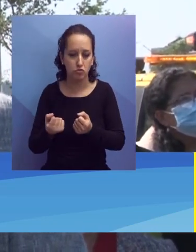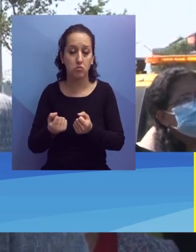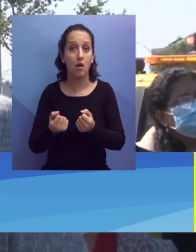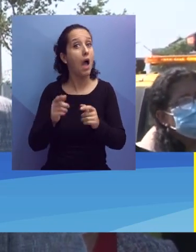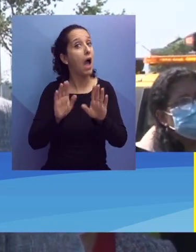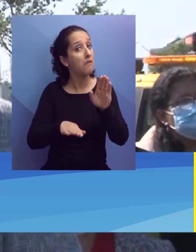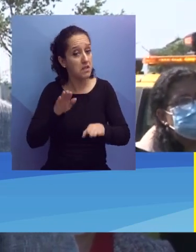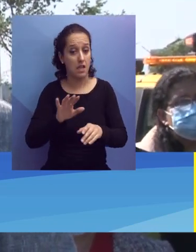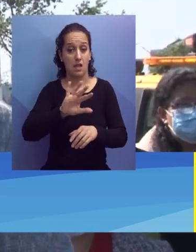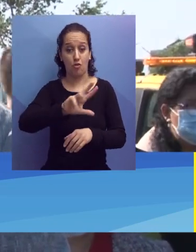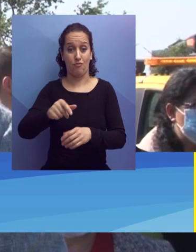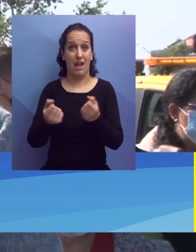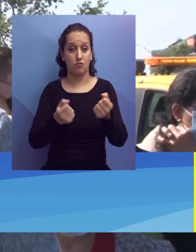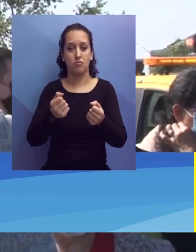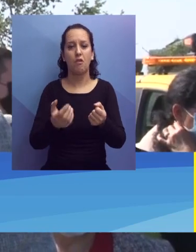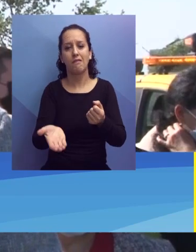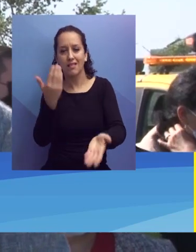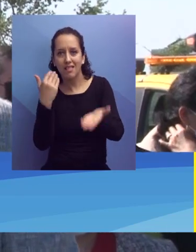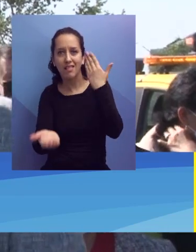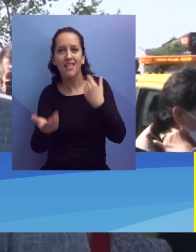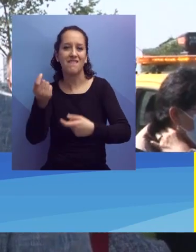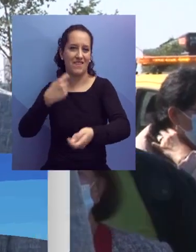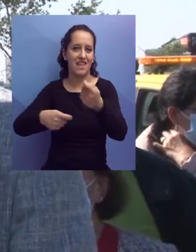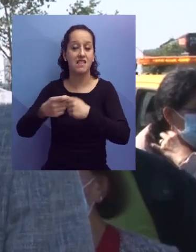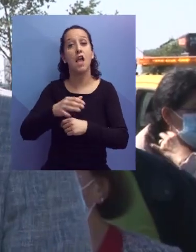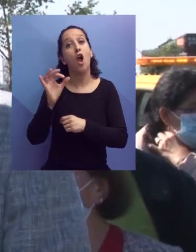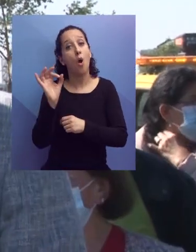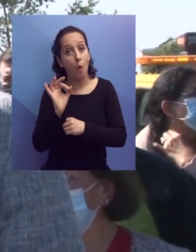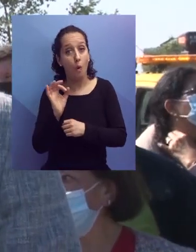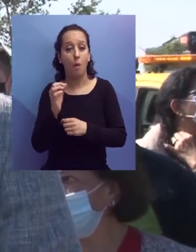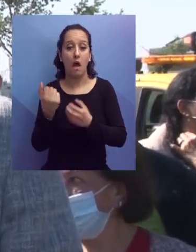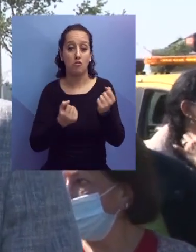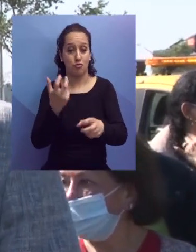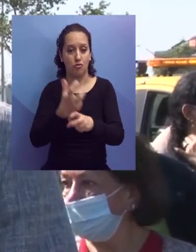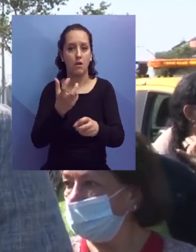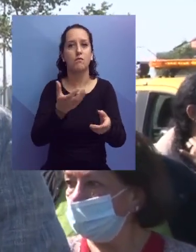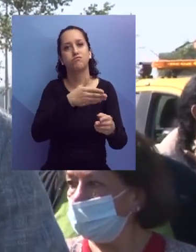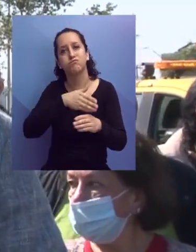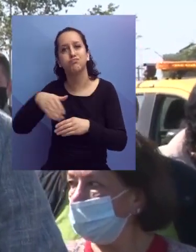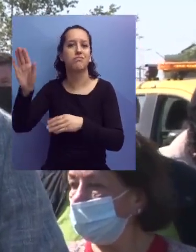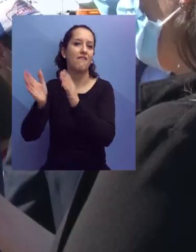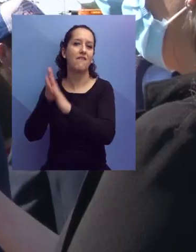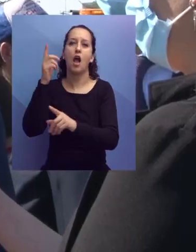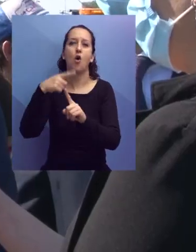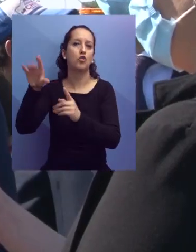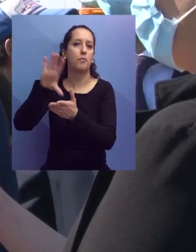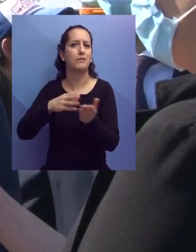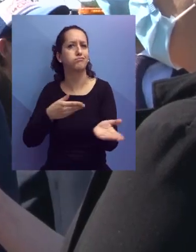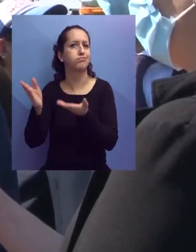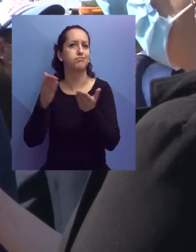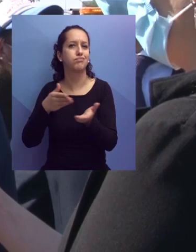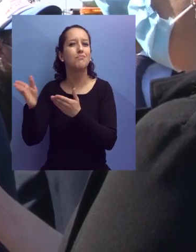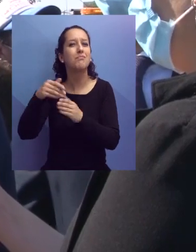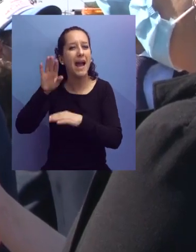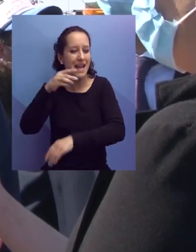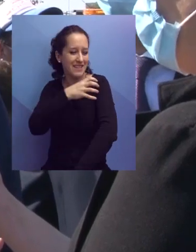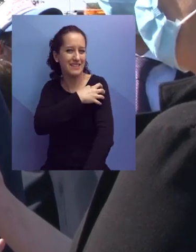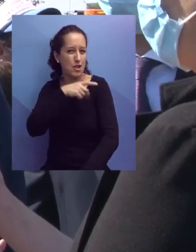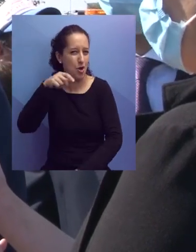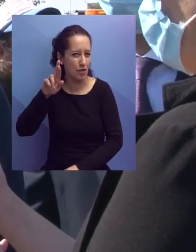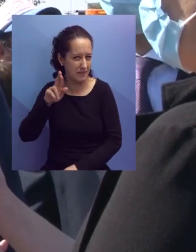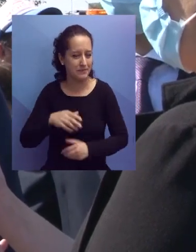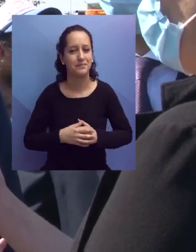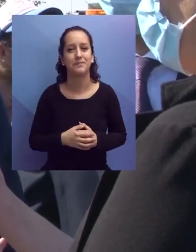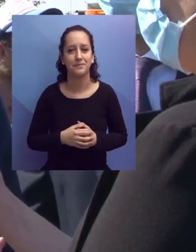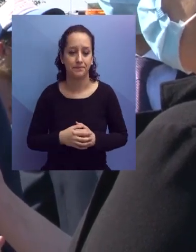solamente robar el vehículo para venderlo por parte o incluso sacarlo del país, que también es modalidad principalmente en el norte. Los privados tenemos una responsabilidad y tenemos